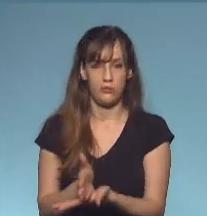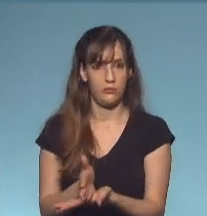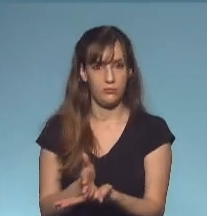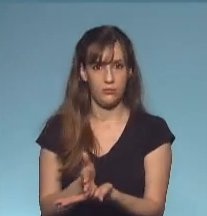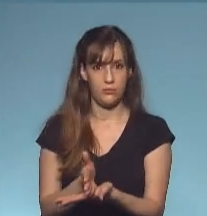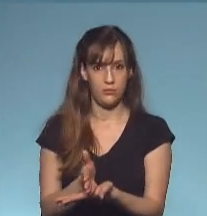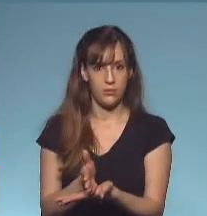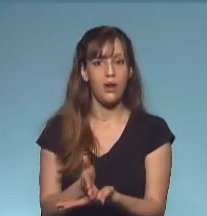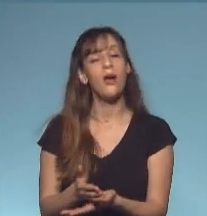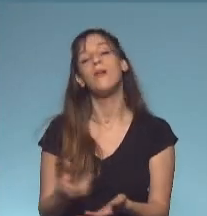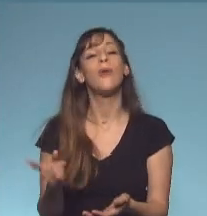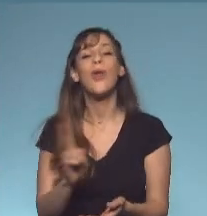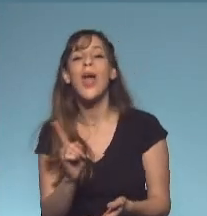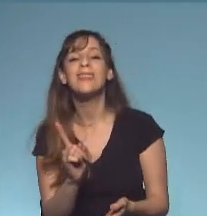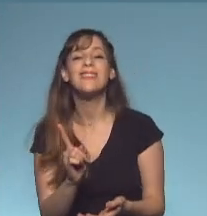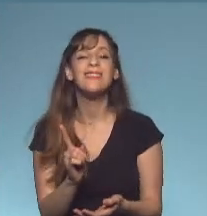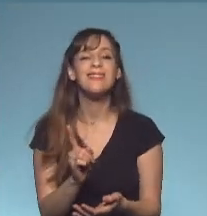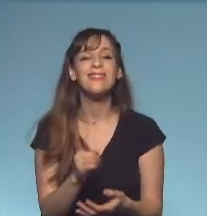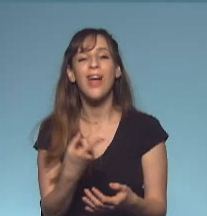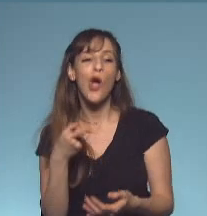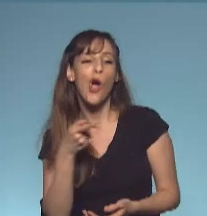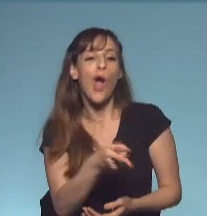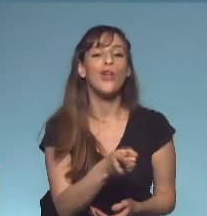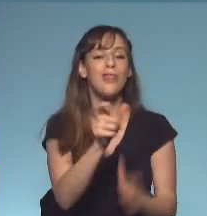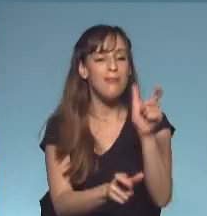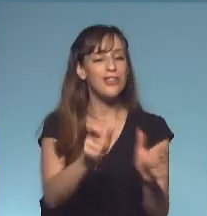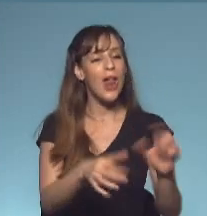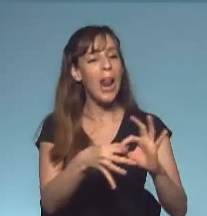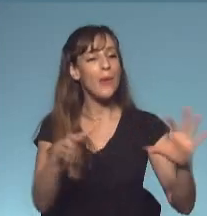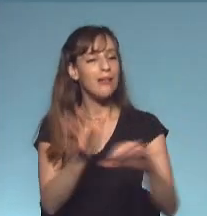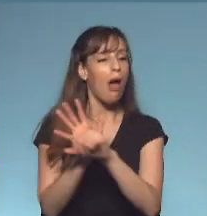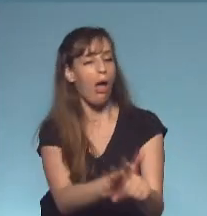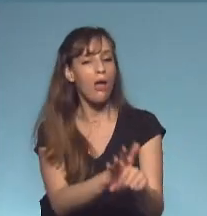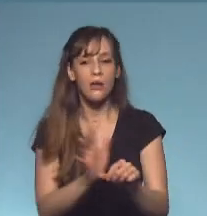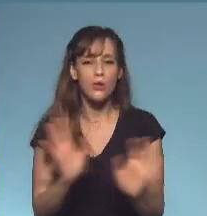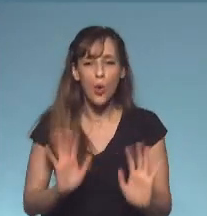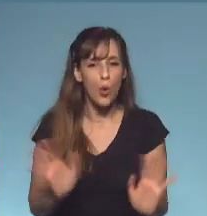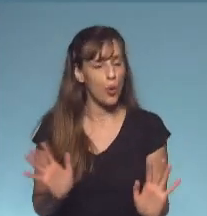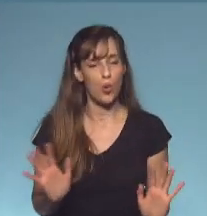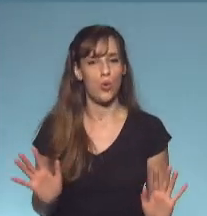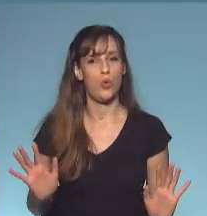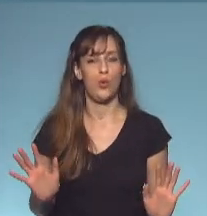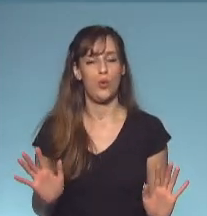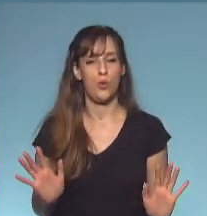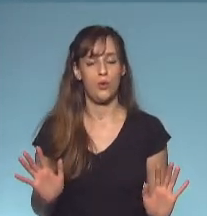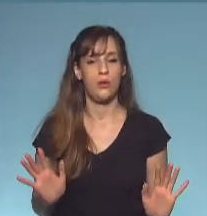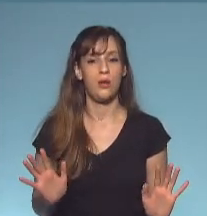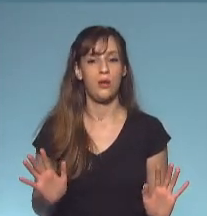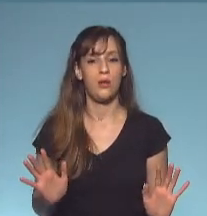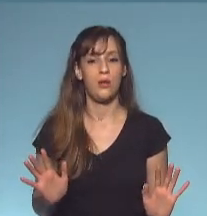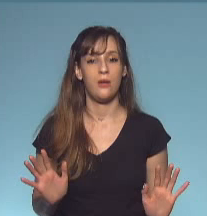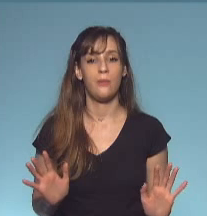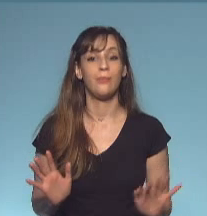juego una abstracta libertad individual de hacer lo que queremos cuando queremos. Hay una